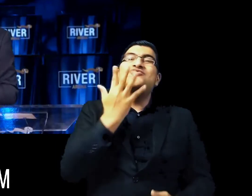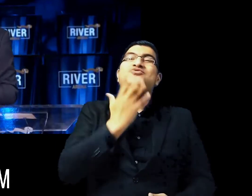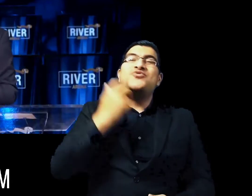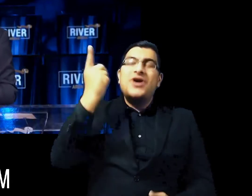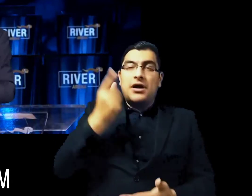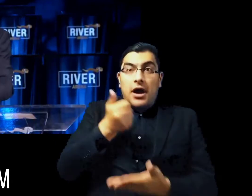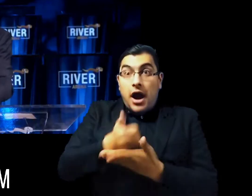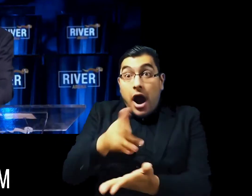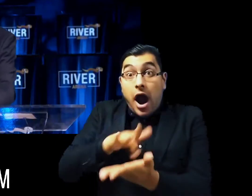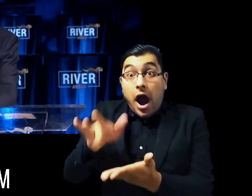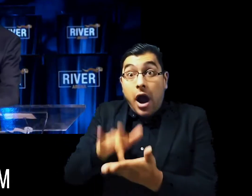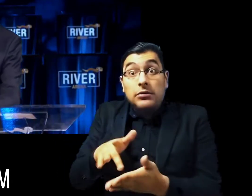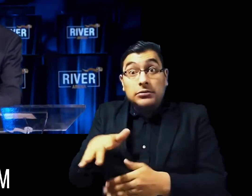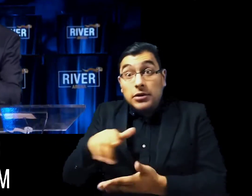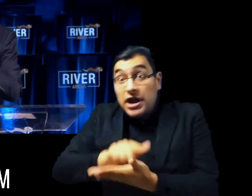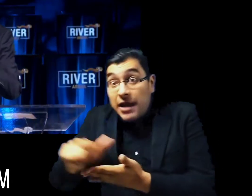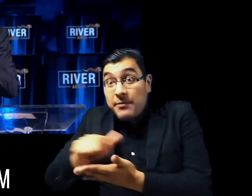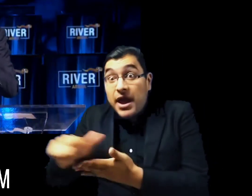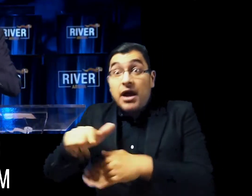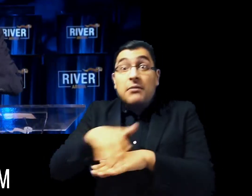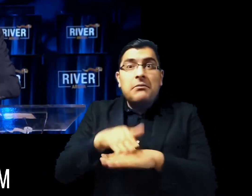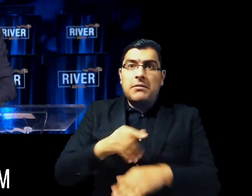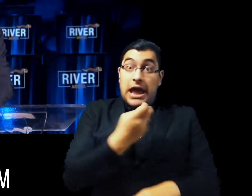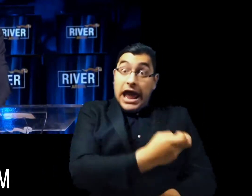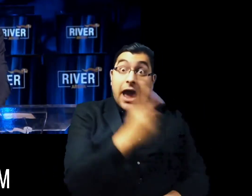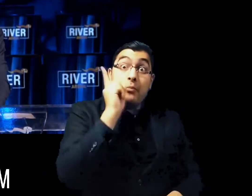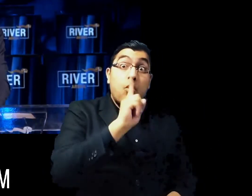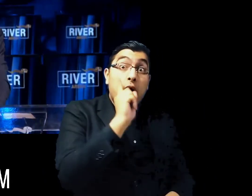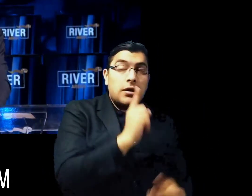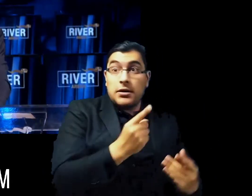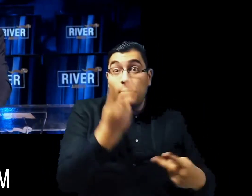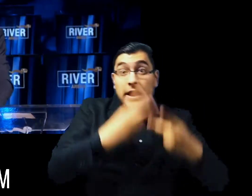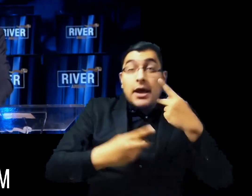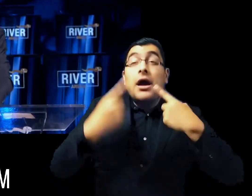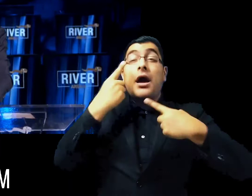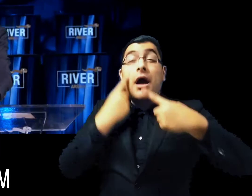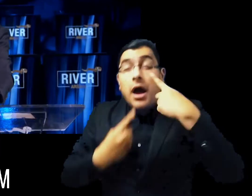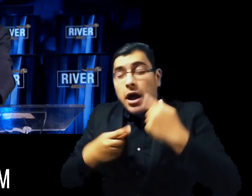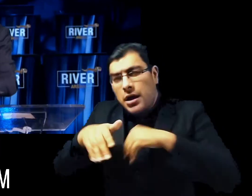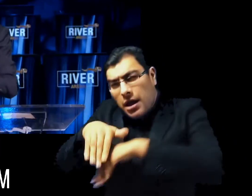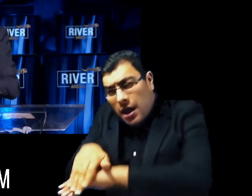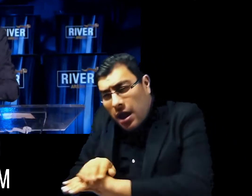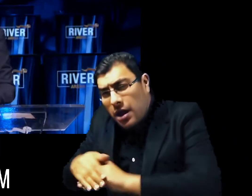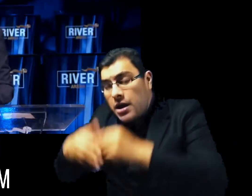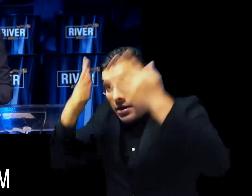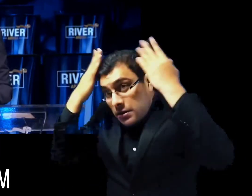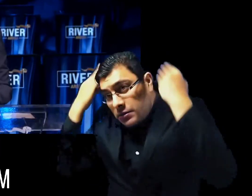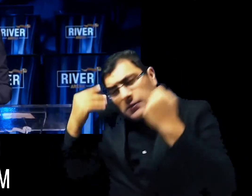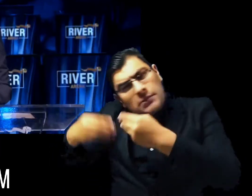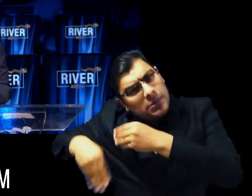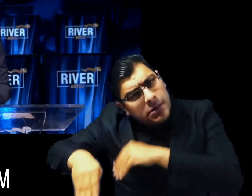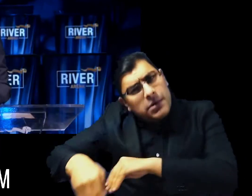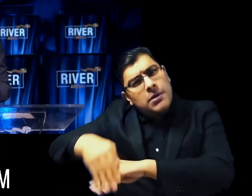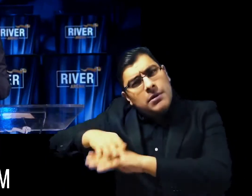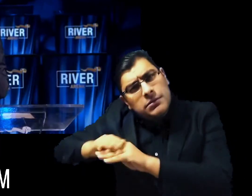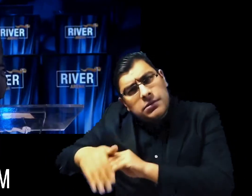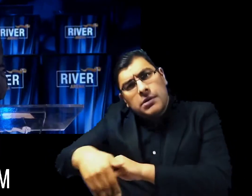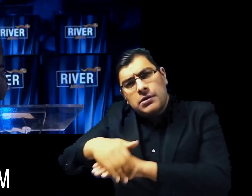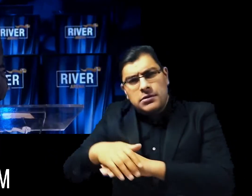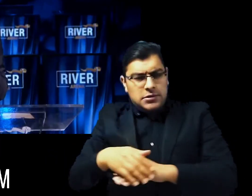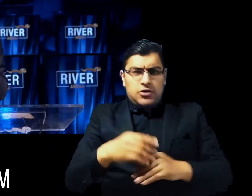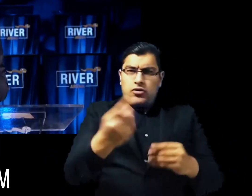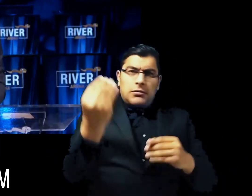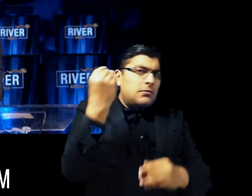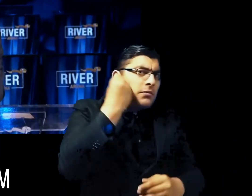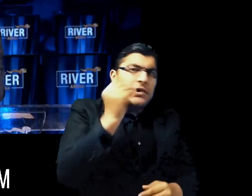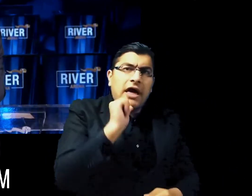Oriente. En cambio, ella los bañó con sus lágrimas y los secó con sus cabellos. Tú no me